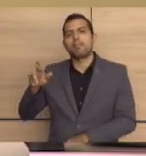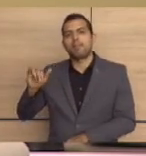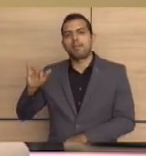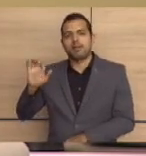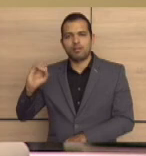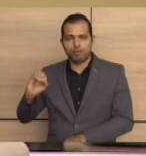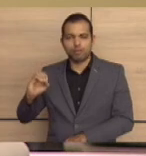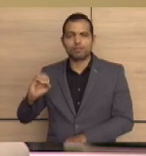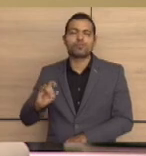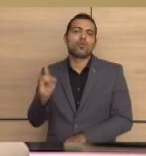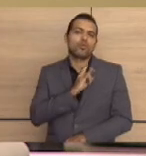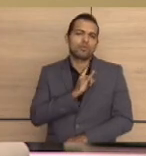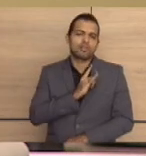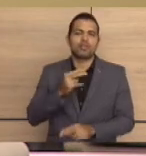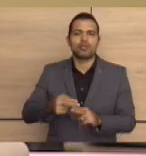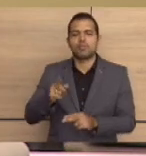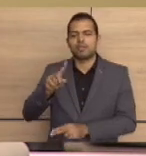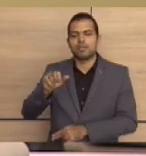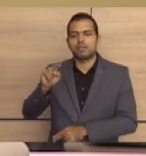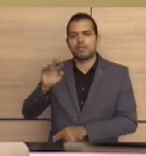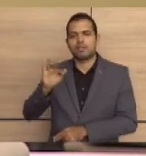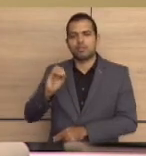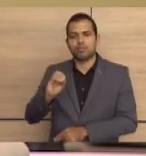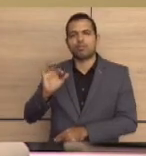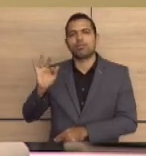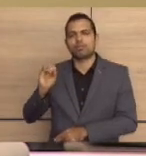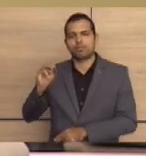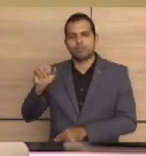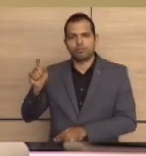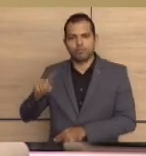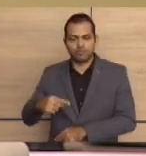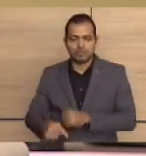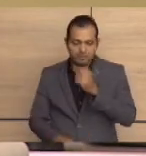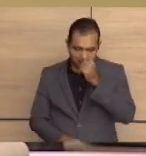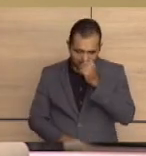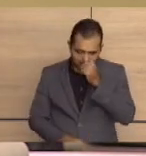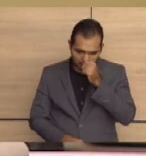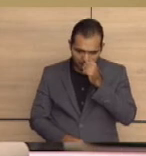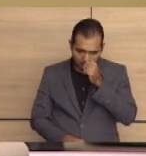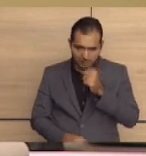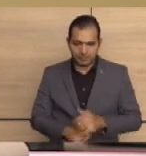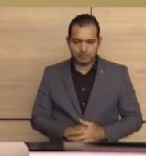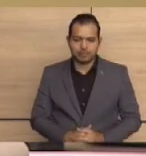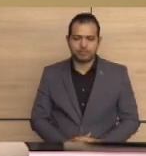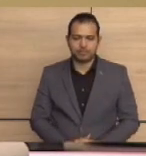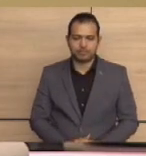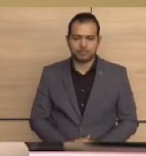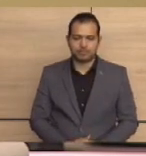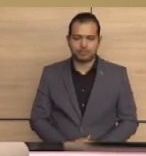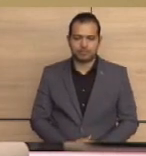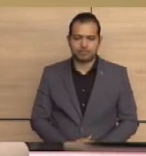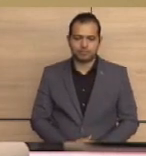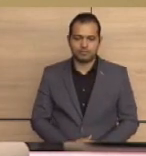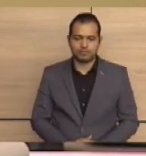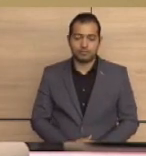Tomás. Realmente el sector universitario, pues en este evento, pues las universidades que venimos